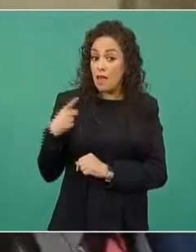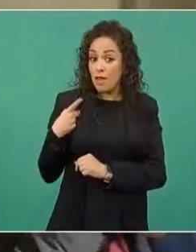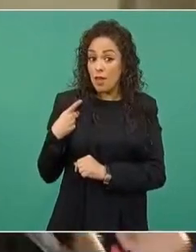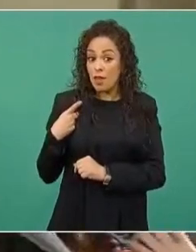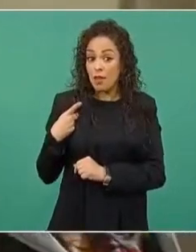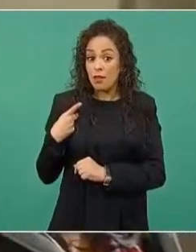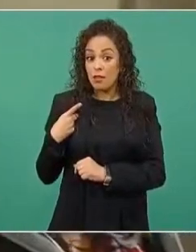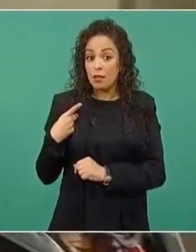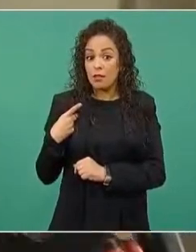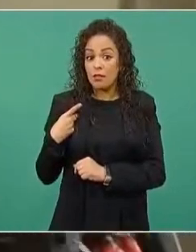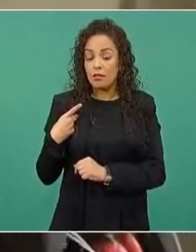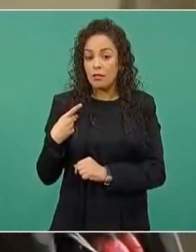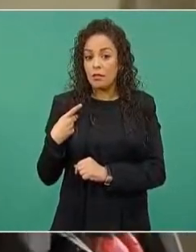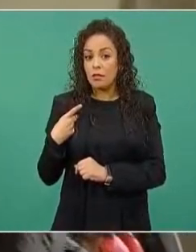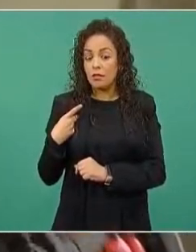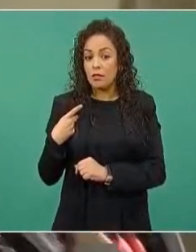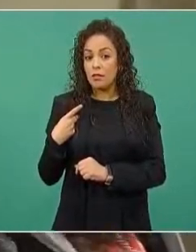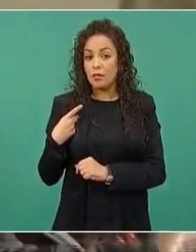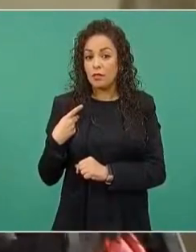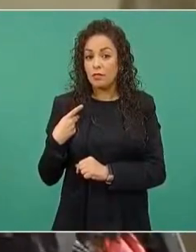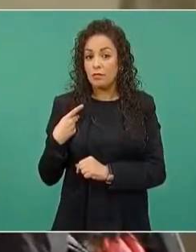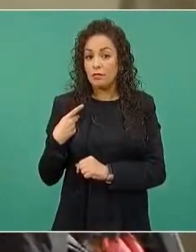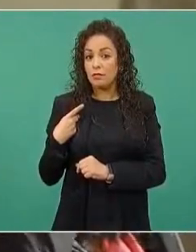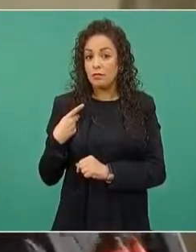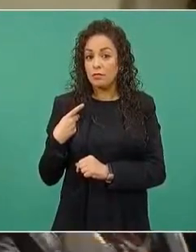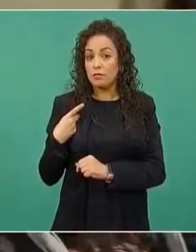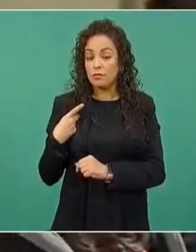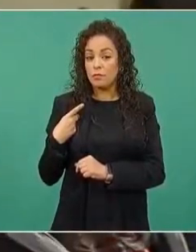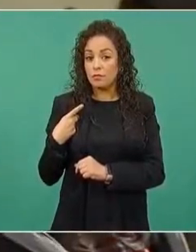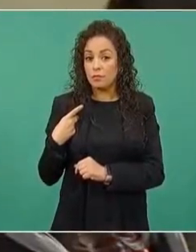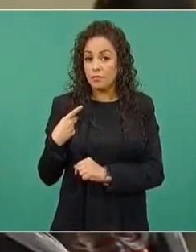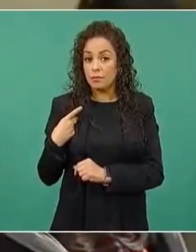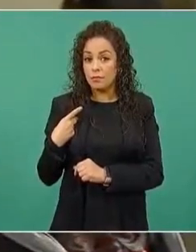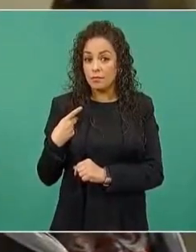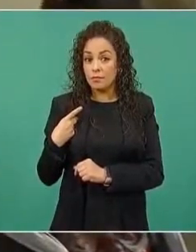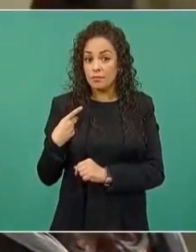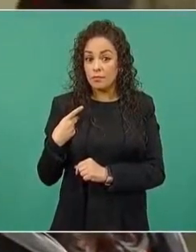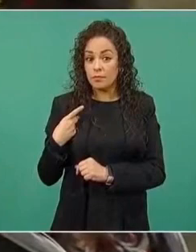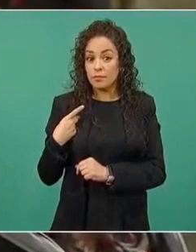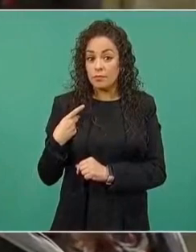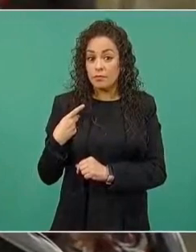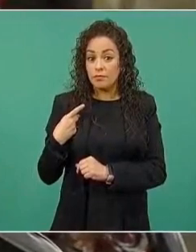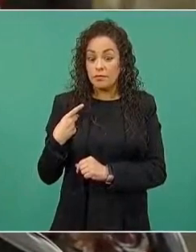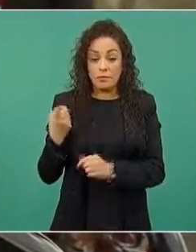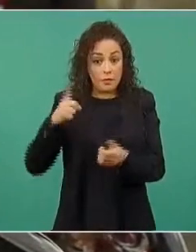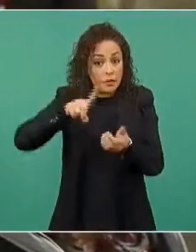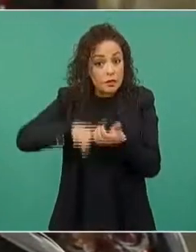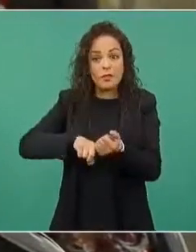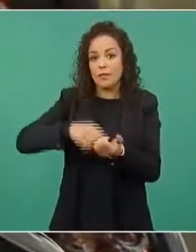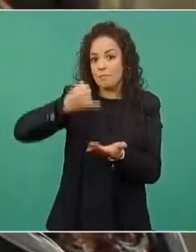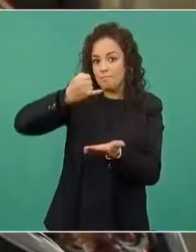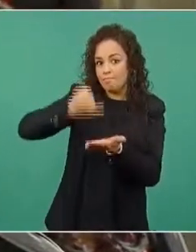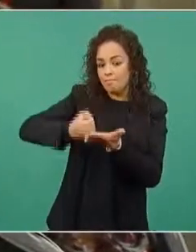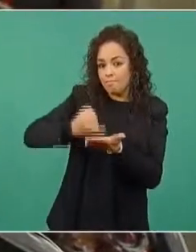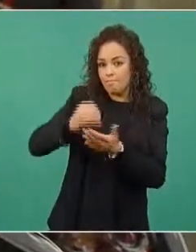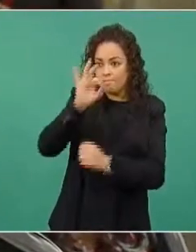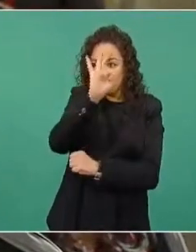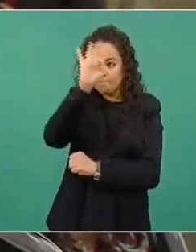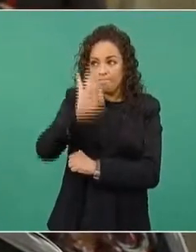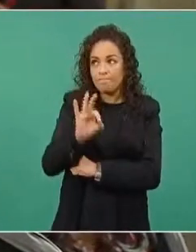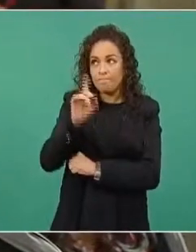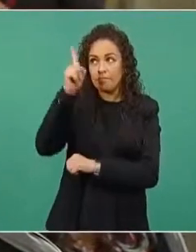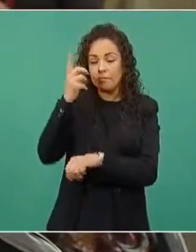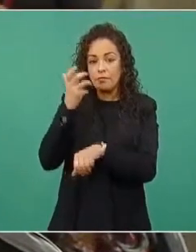está bien fondeada, porque las tasas de interés en Estados Unidos son